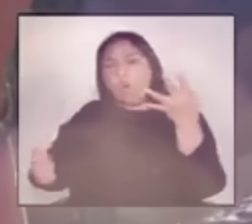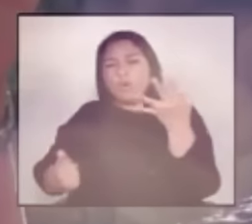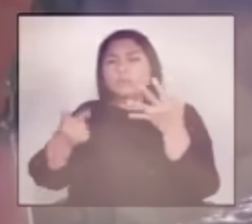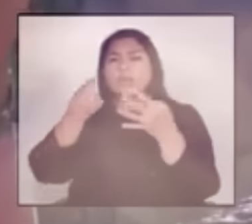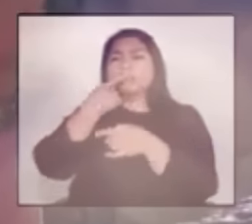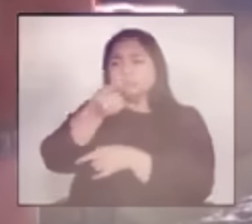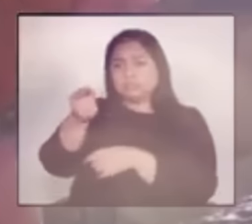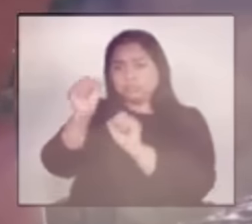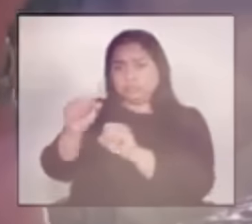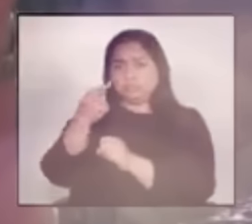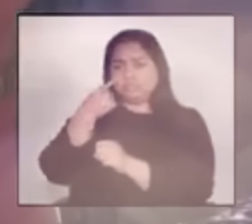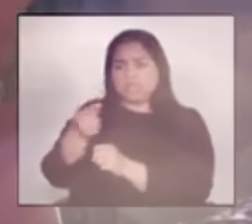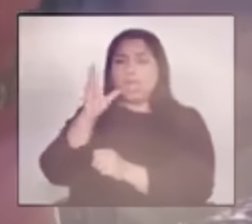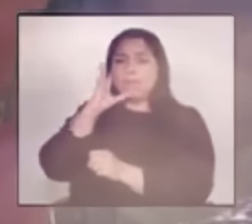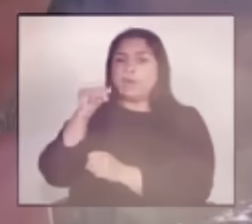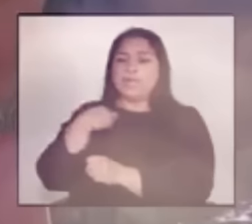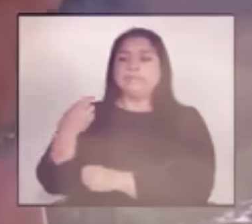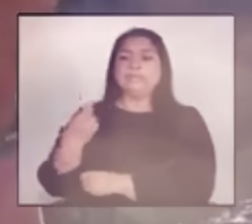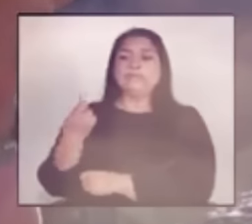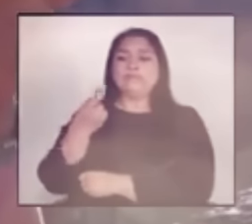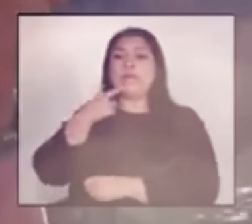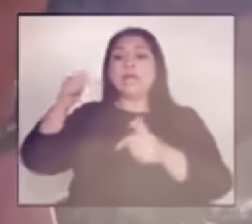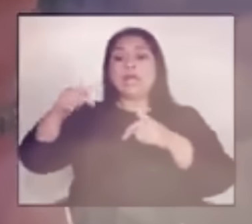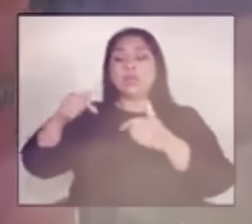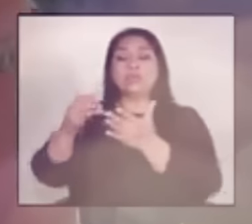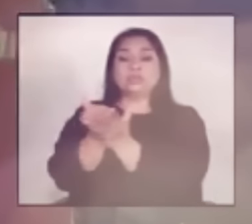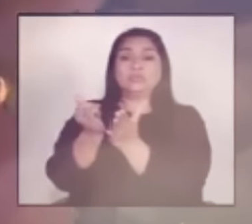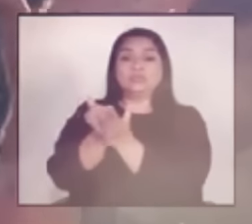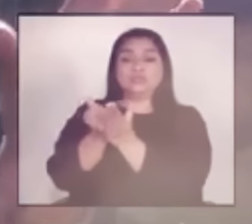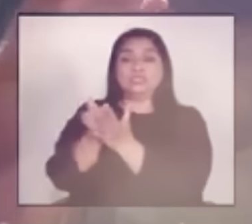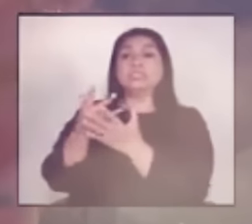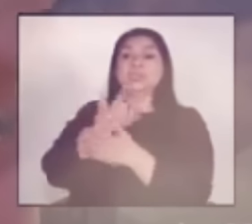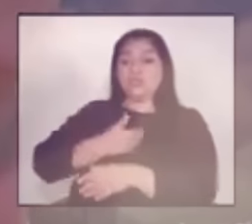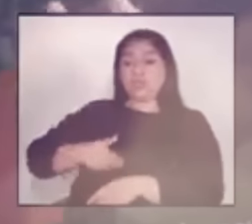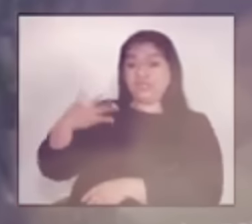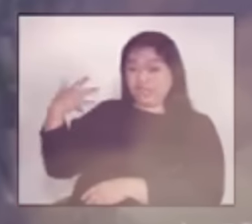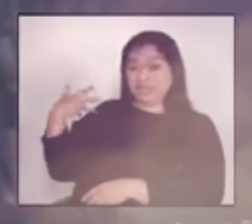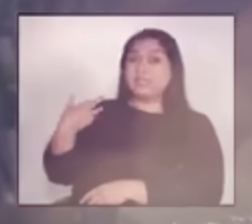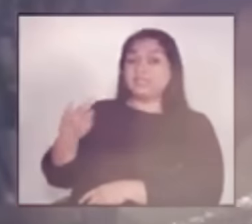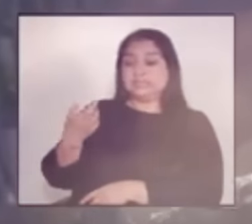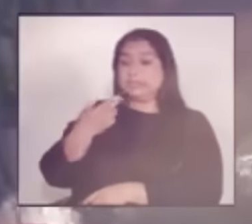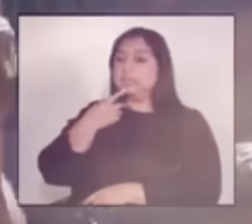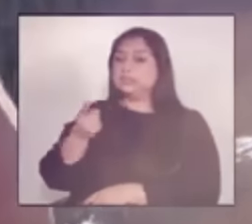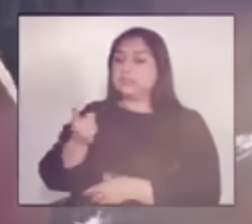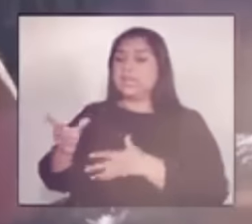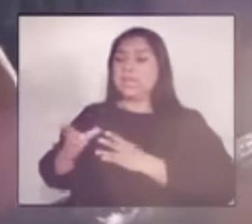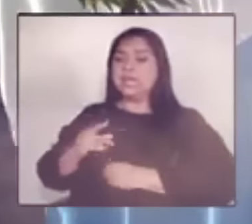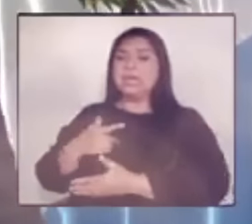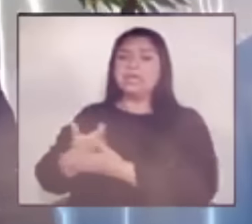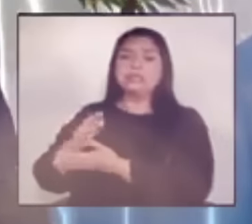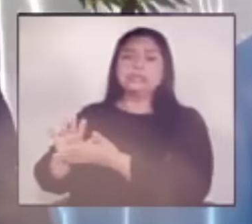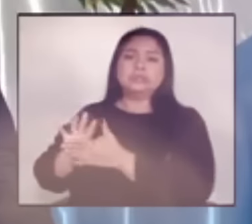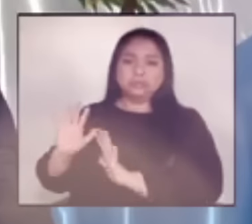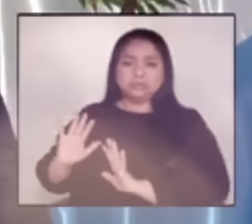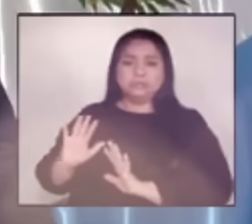que hay compadrazgo en las actuales instituciones del gobierno anterior. Gracias, señor presidente. Cada uno de